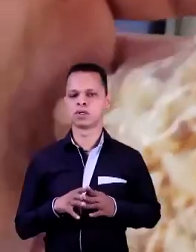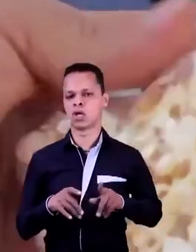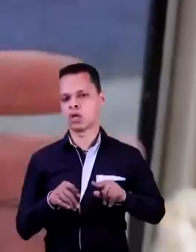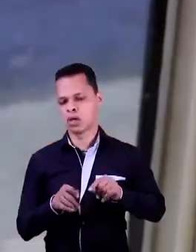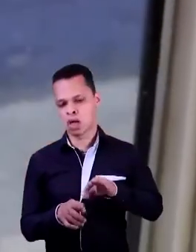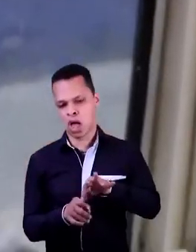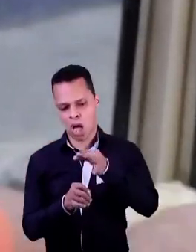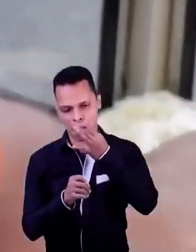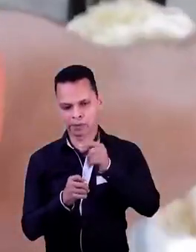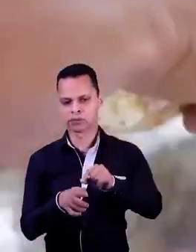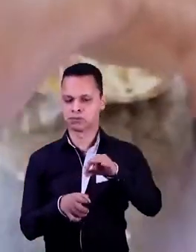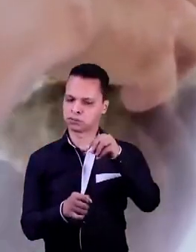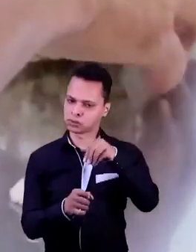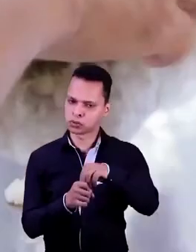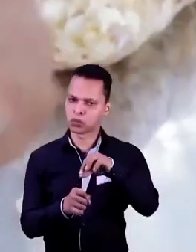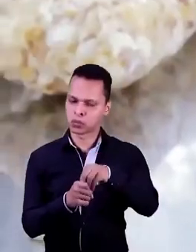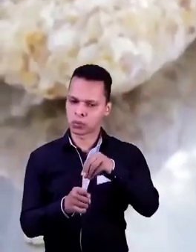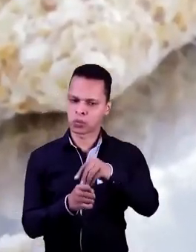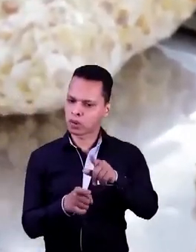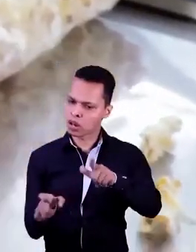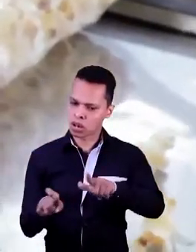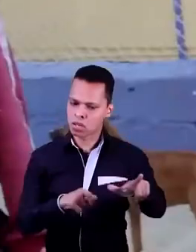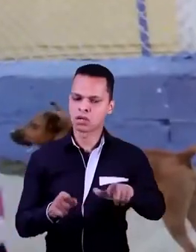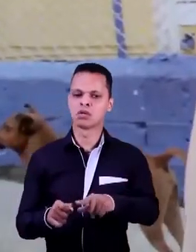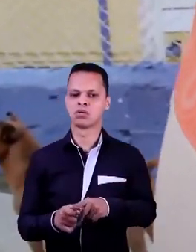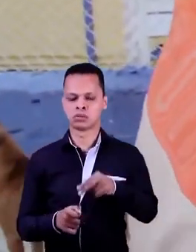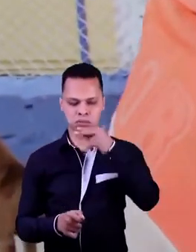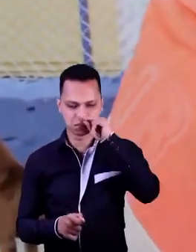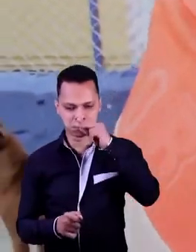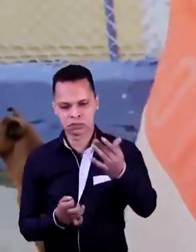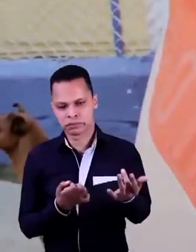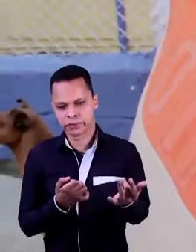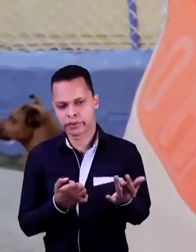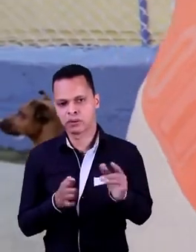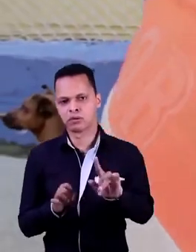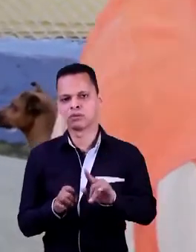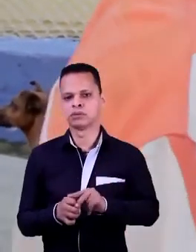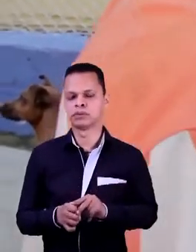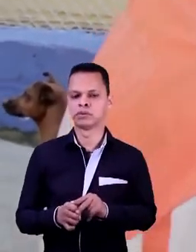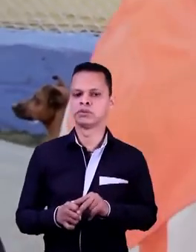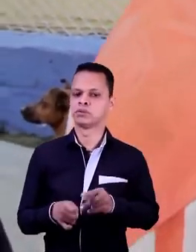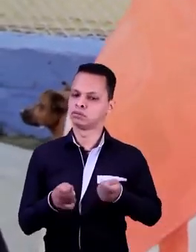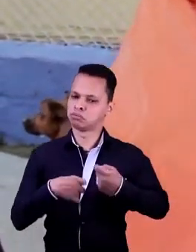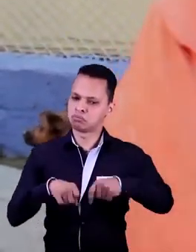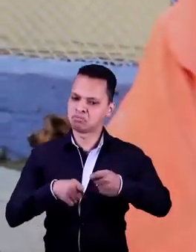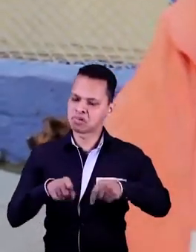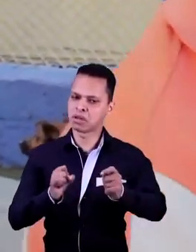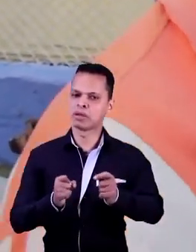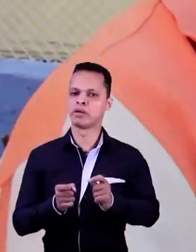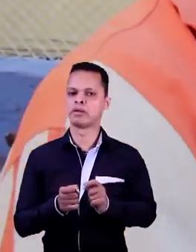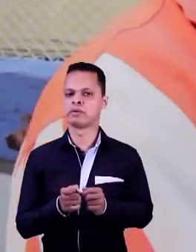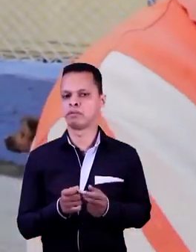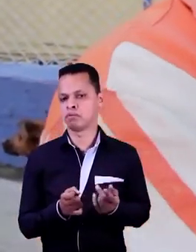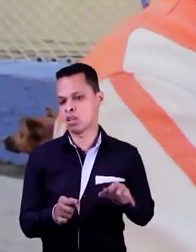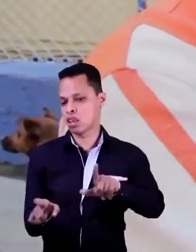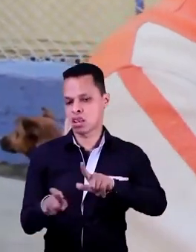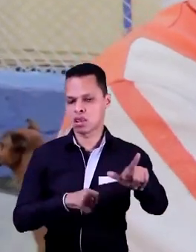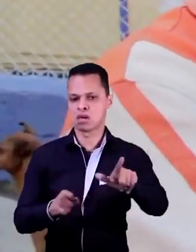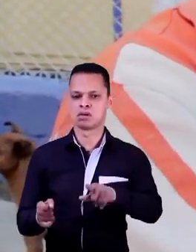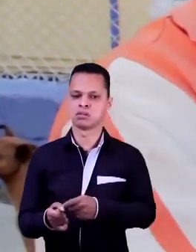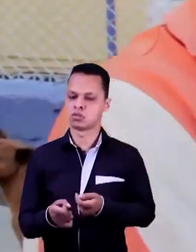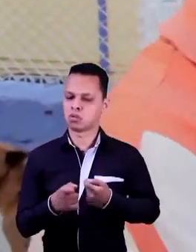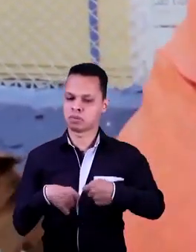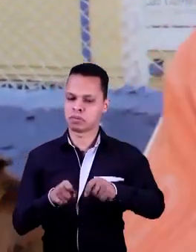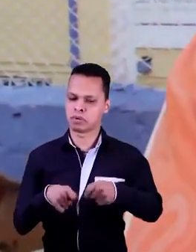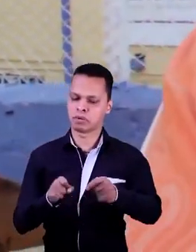Para empacar paqueticos, para tener listos para cuando los niños salgan y se venden, tenerlos listos